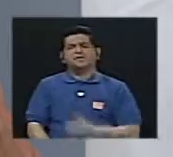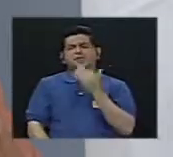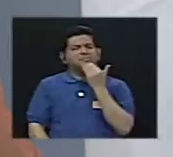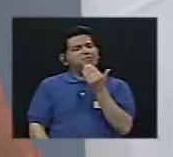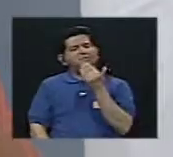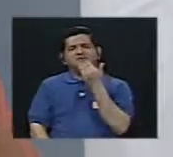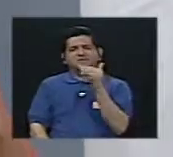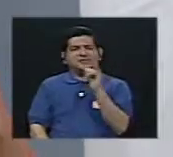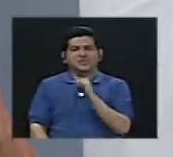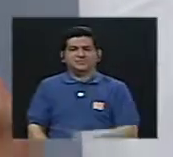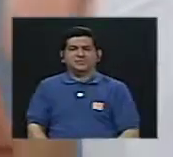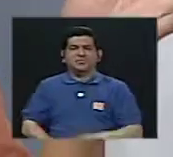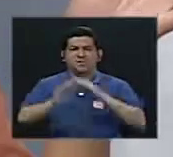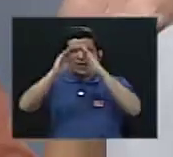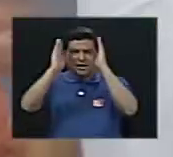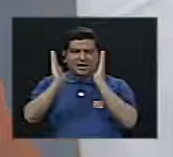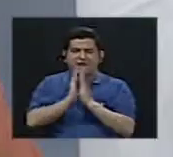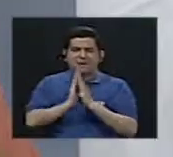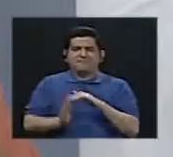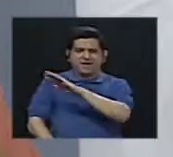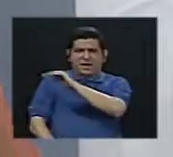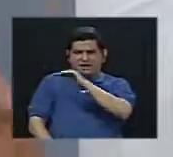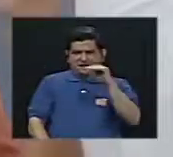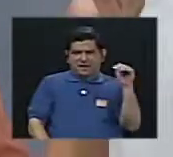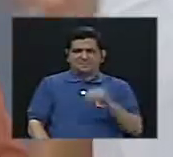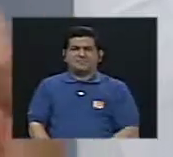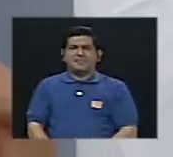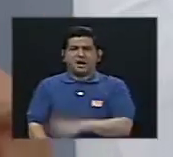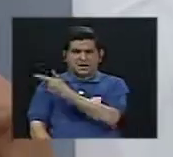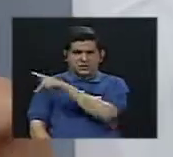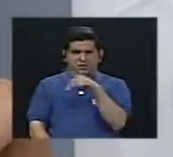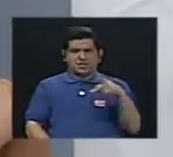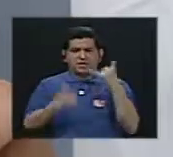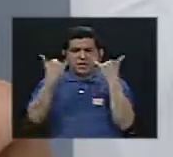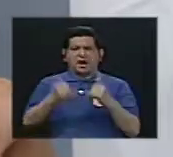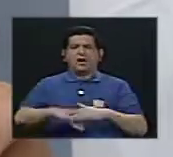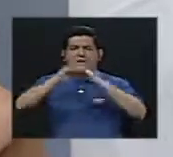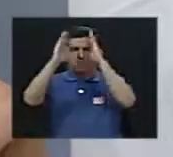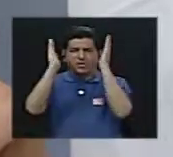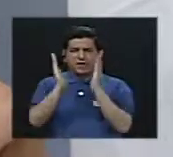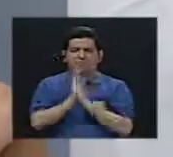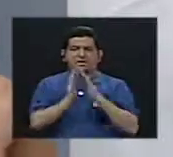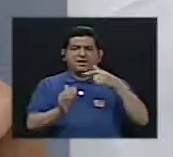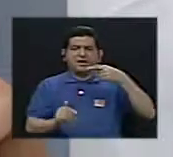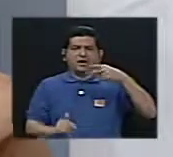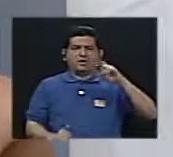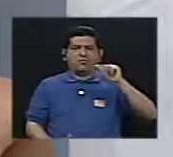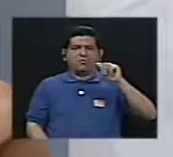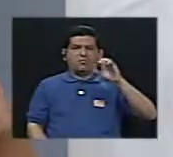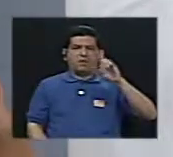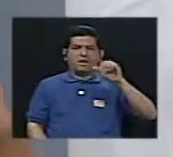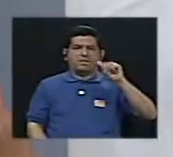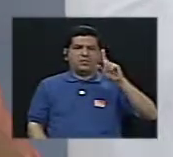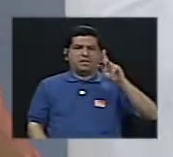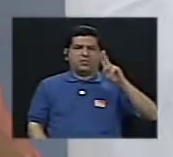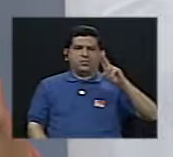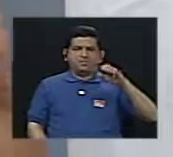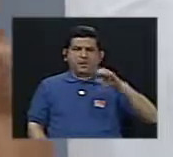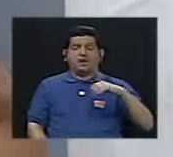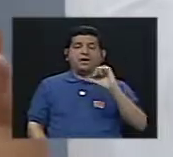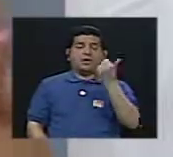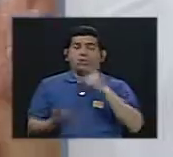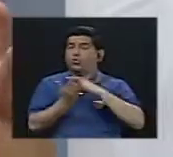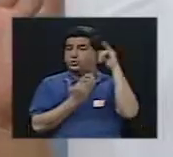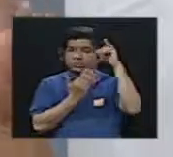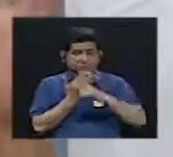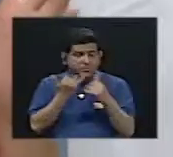mucho, la Virgen del Mar en la zona de Punta Arenas y ahora lo de la Virgen de Guadalupe, y ya se pasa a otros proyectos que no todos,